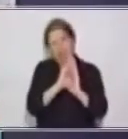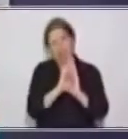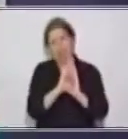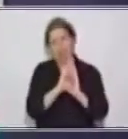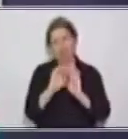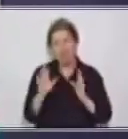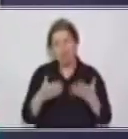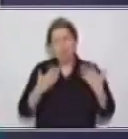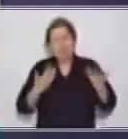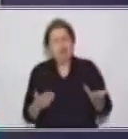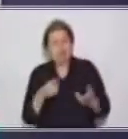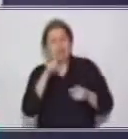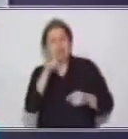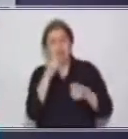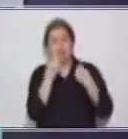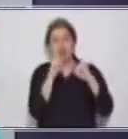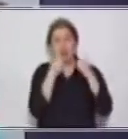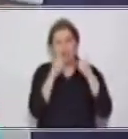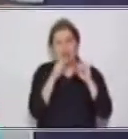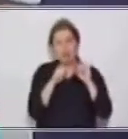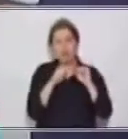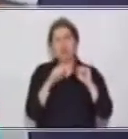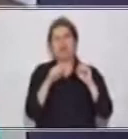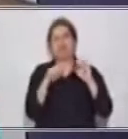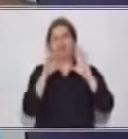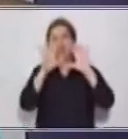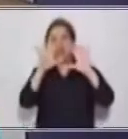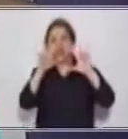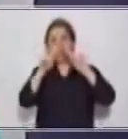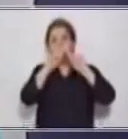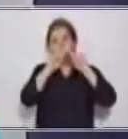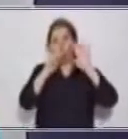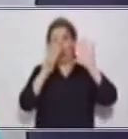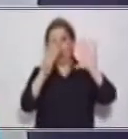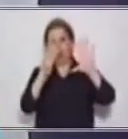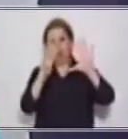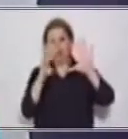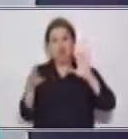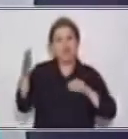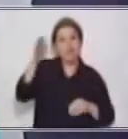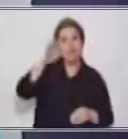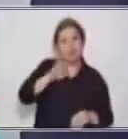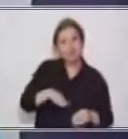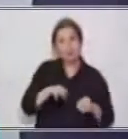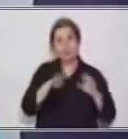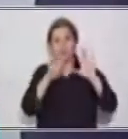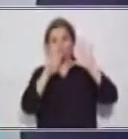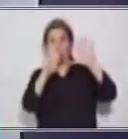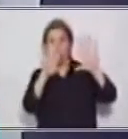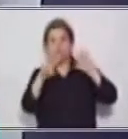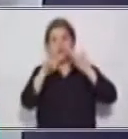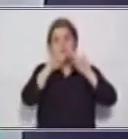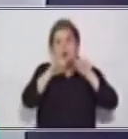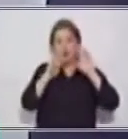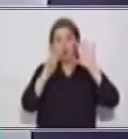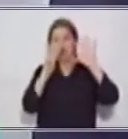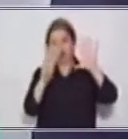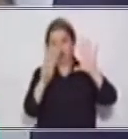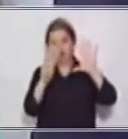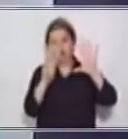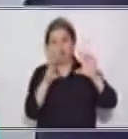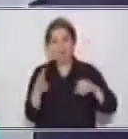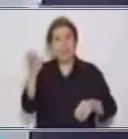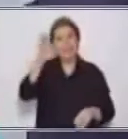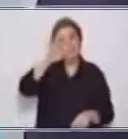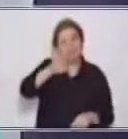pasa si multiplico 10 por 8 y luego 9 por 8 y